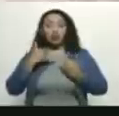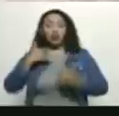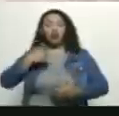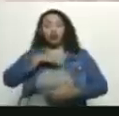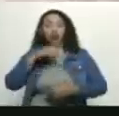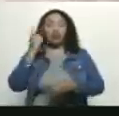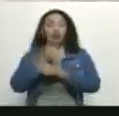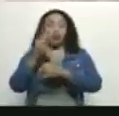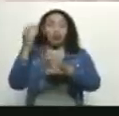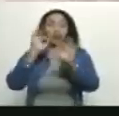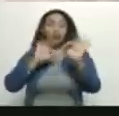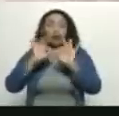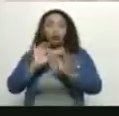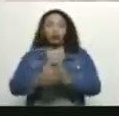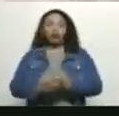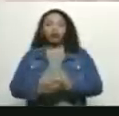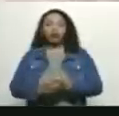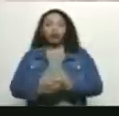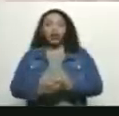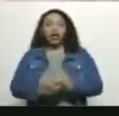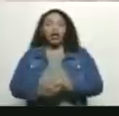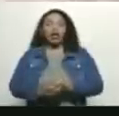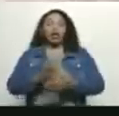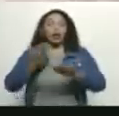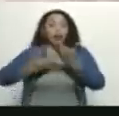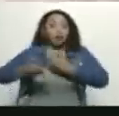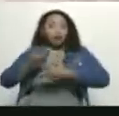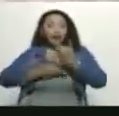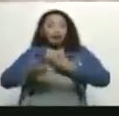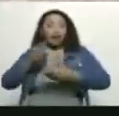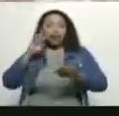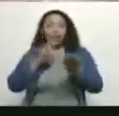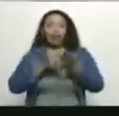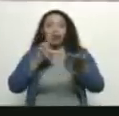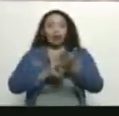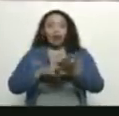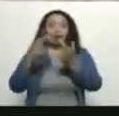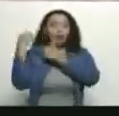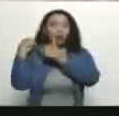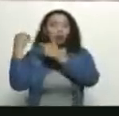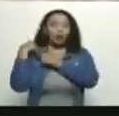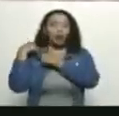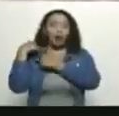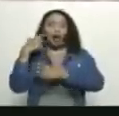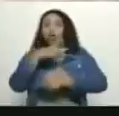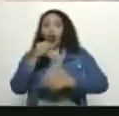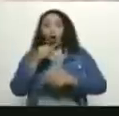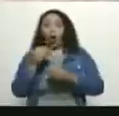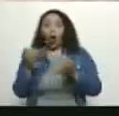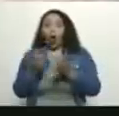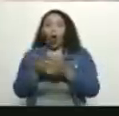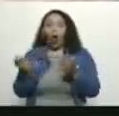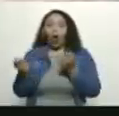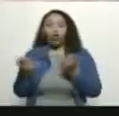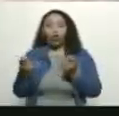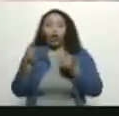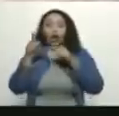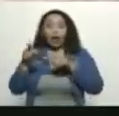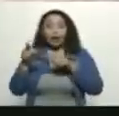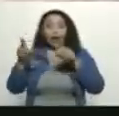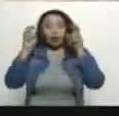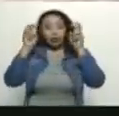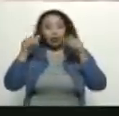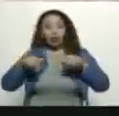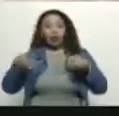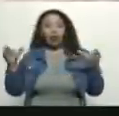Nuestro verdadero sentido es la cooperación verdadera, constructiva y no condicionada. Esa es la génesis de